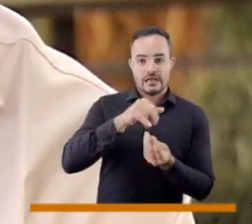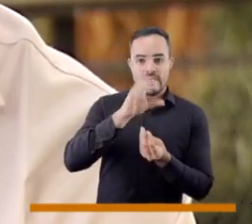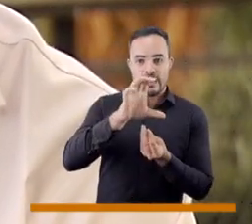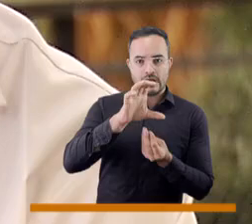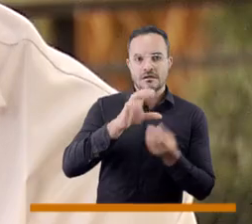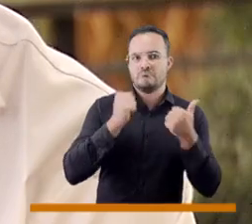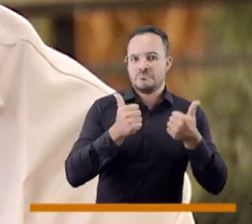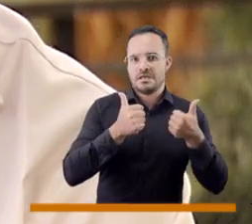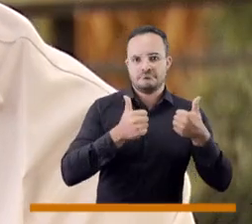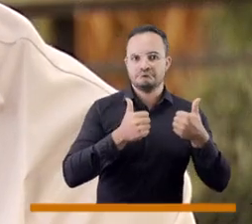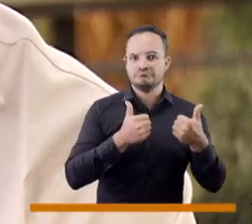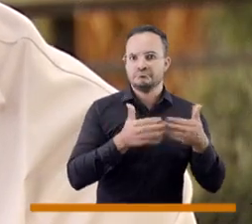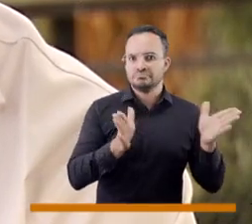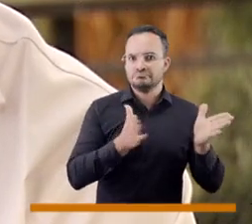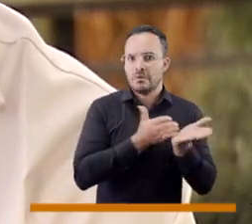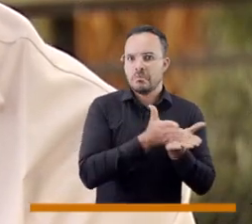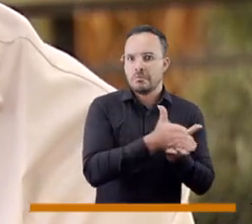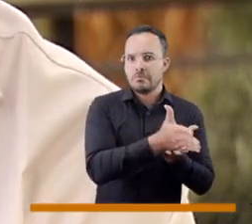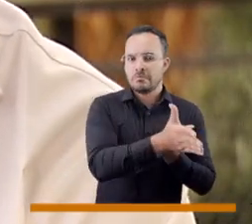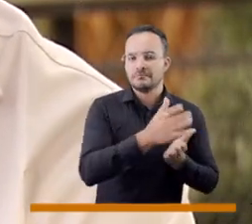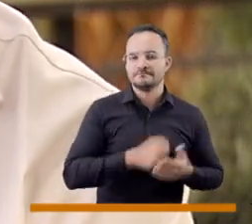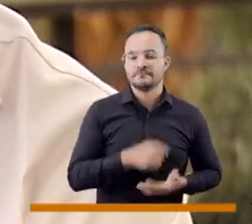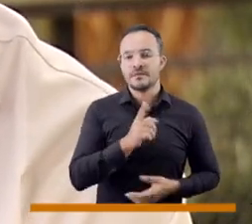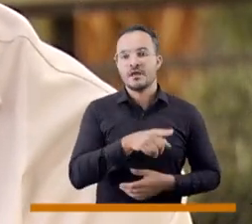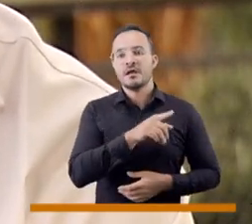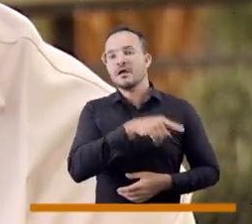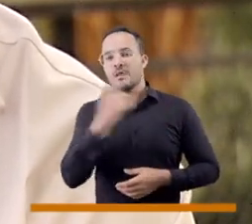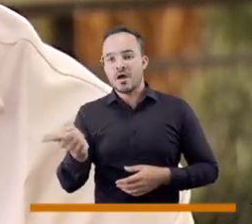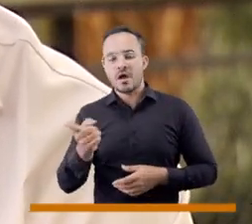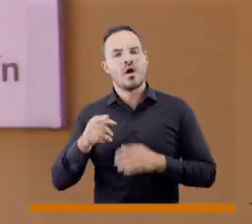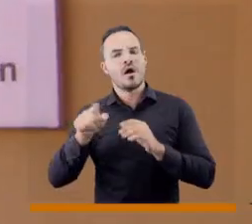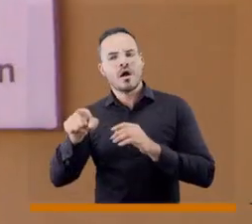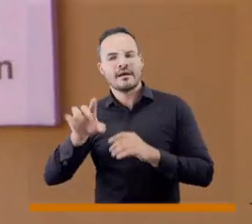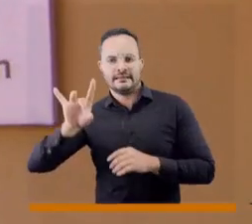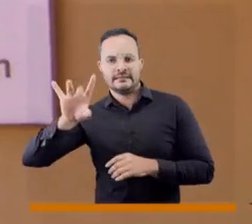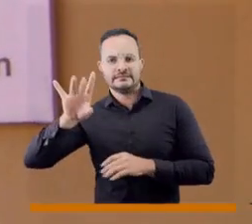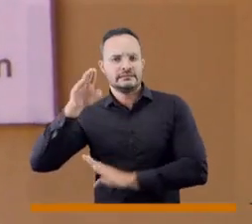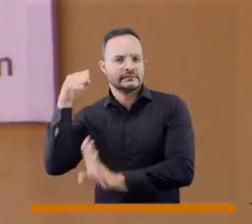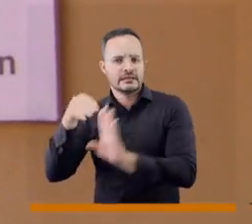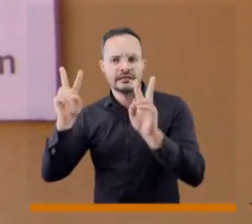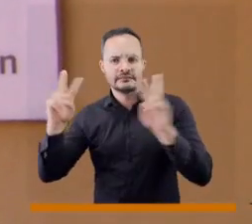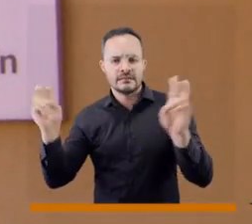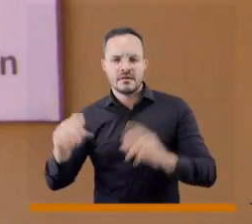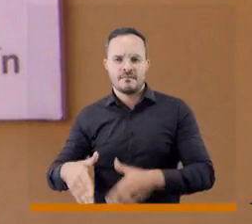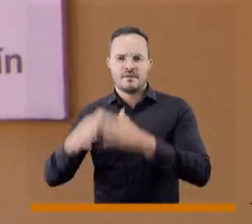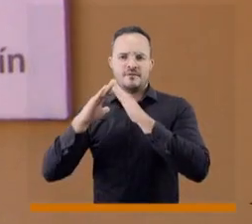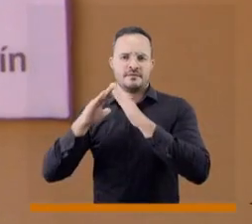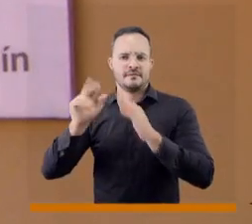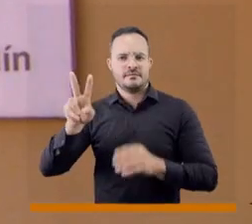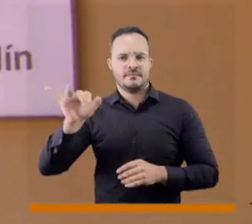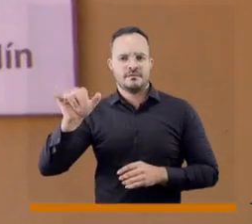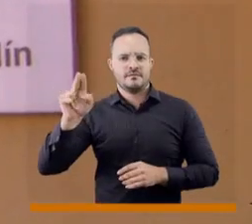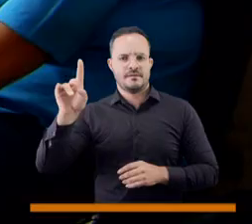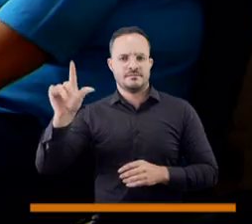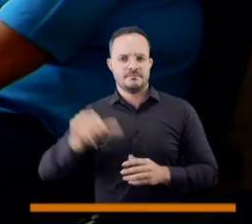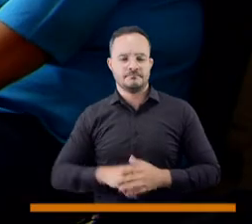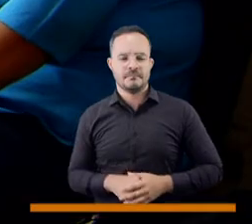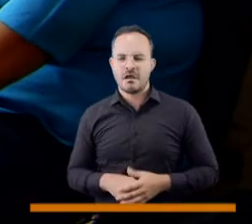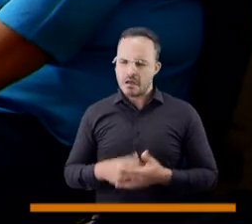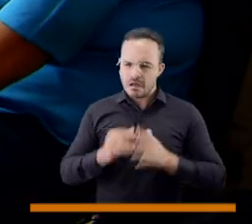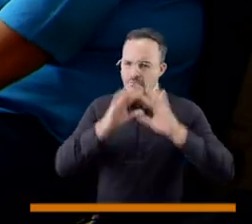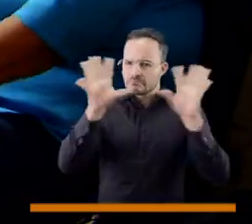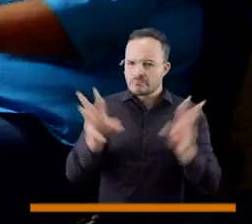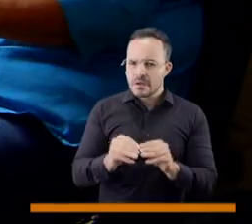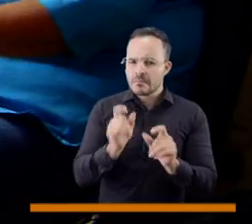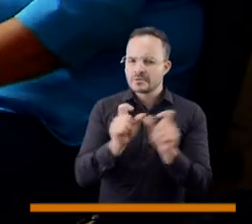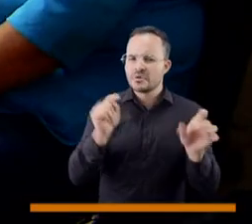463 juntas activas y 15 de vivienda, juntas de vivienda. Sí, que son más o menos cuántas personas las